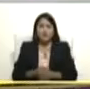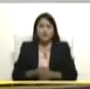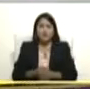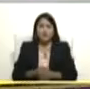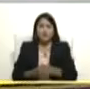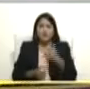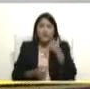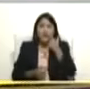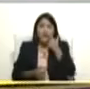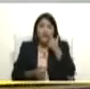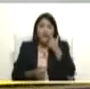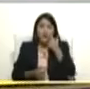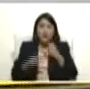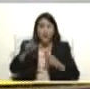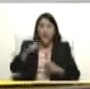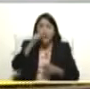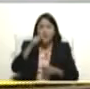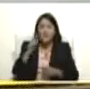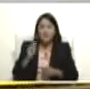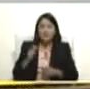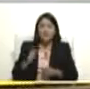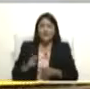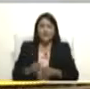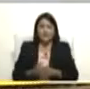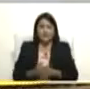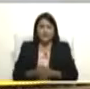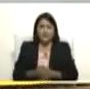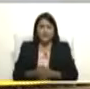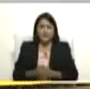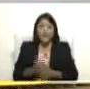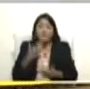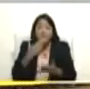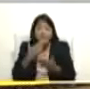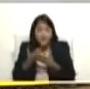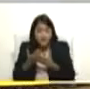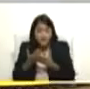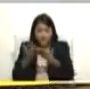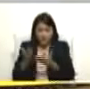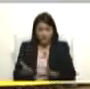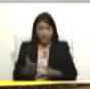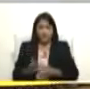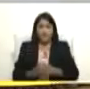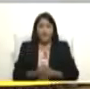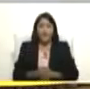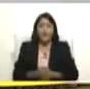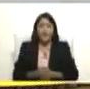un exquisito magistrado, doctor Escarrá, con su permiso, doctora Gladys.